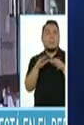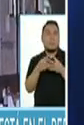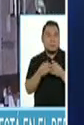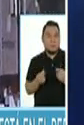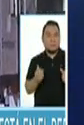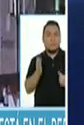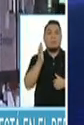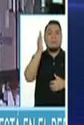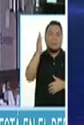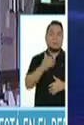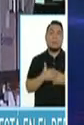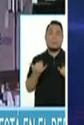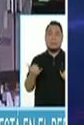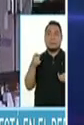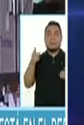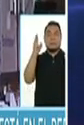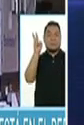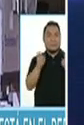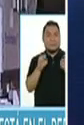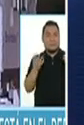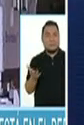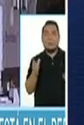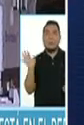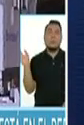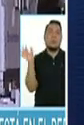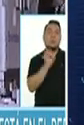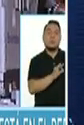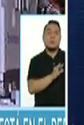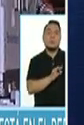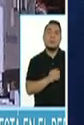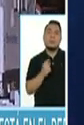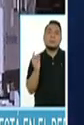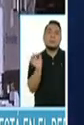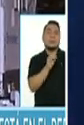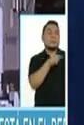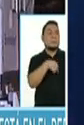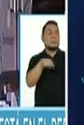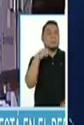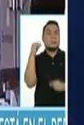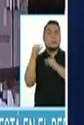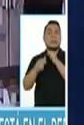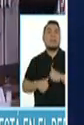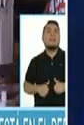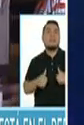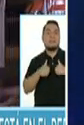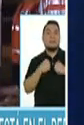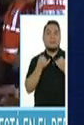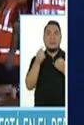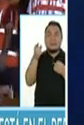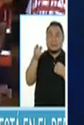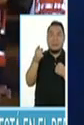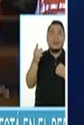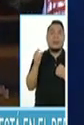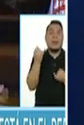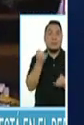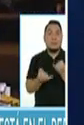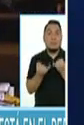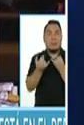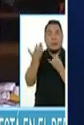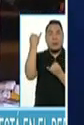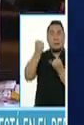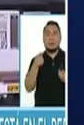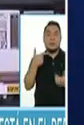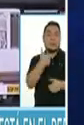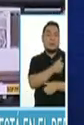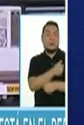tiene que ser el objetivo y todos tenemos que sumarnos a ello. Mira, nosotros hemos hecho llegar un listado de alrededor de 2.000 personas que serían las que estarían en la